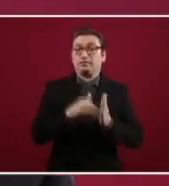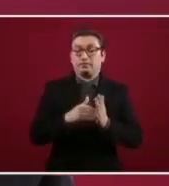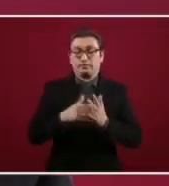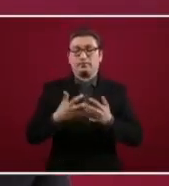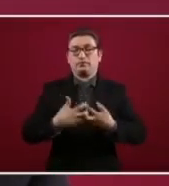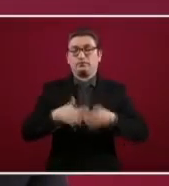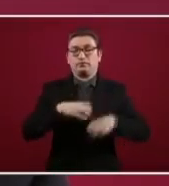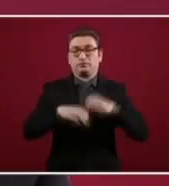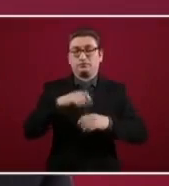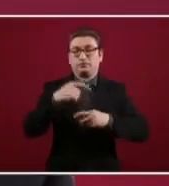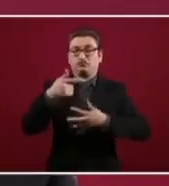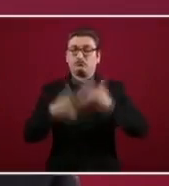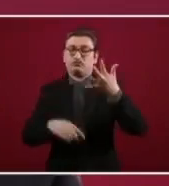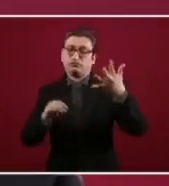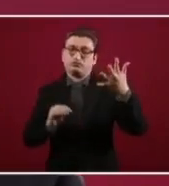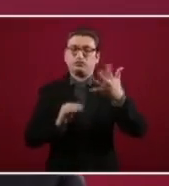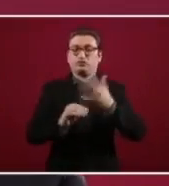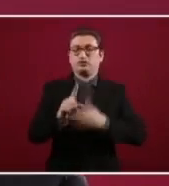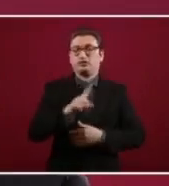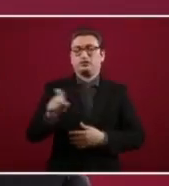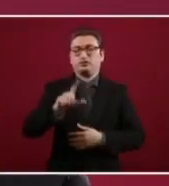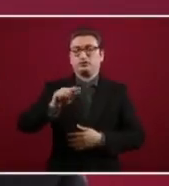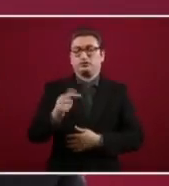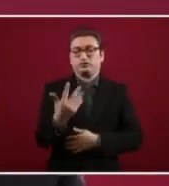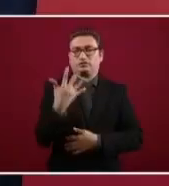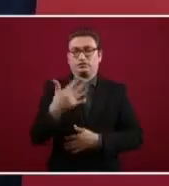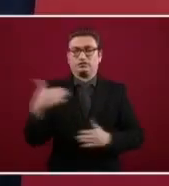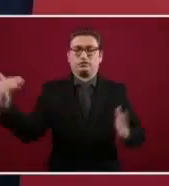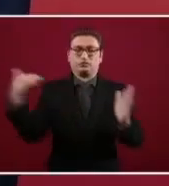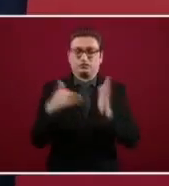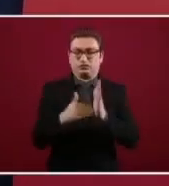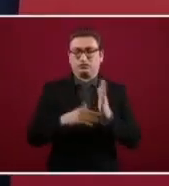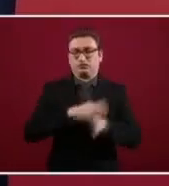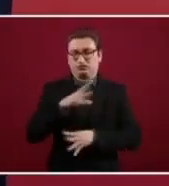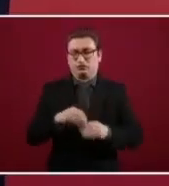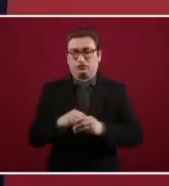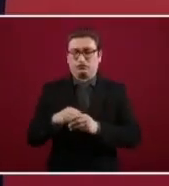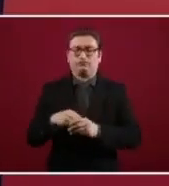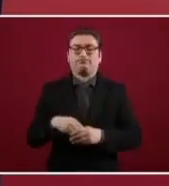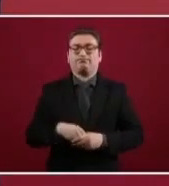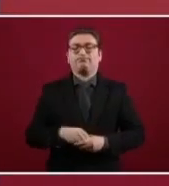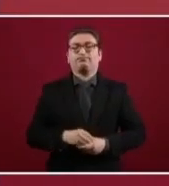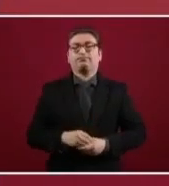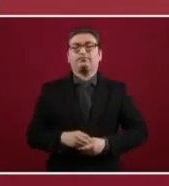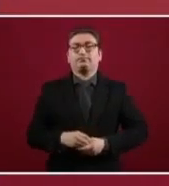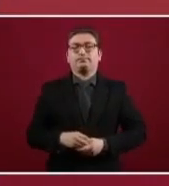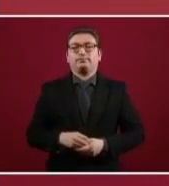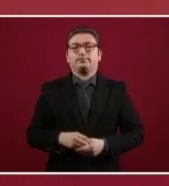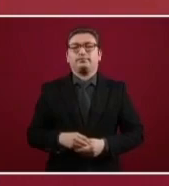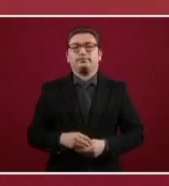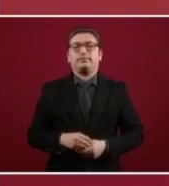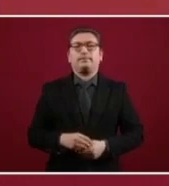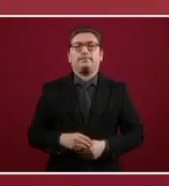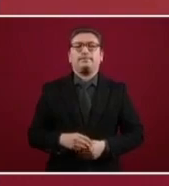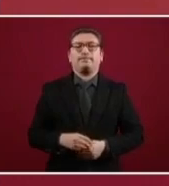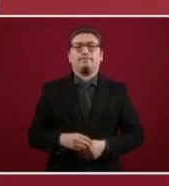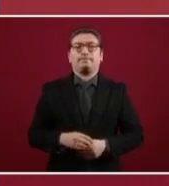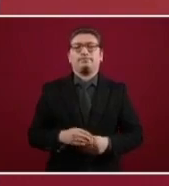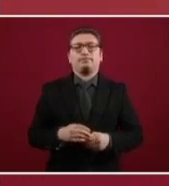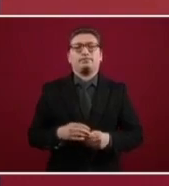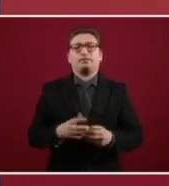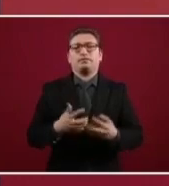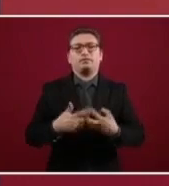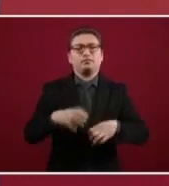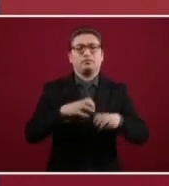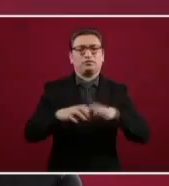suman 175 mil establecimientos esto al día de hoy de establecimientos